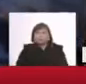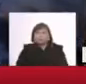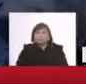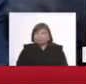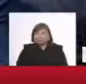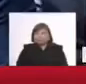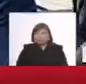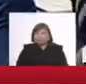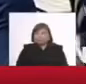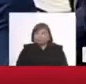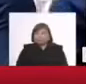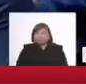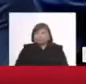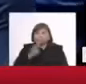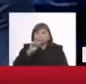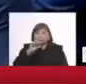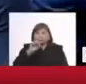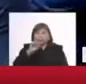Moyano Delgado.